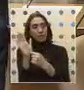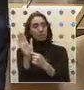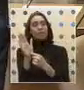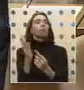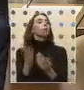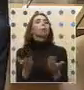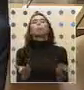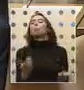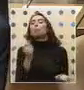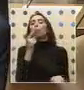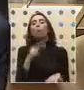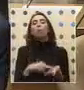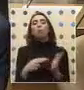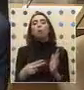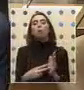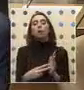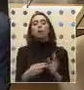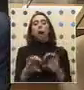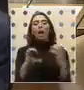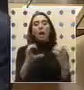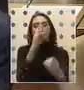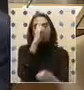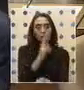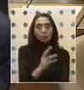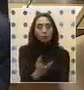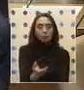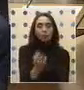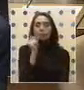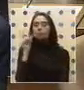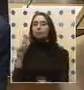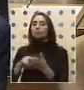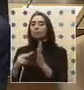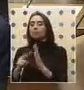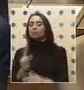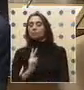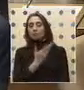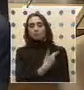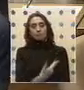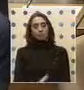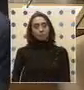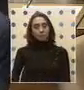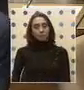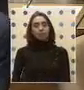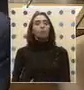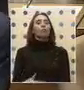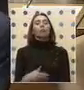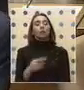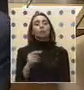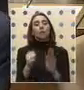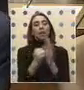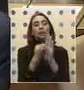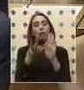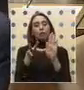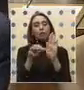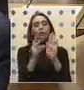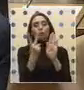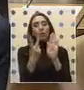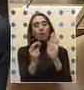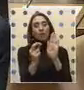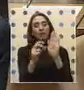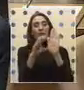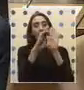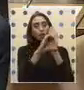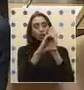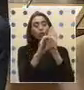honorable Cámara? ¿cuál es el problema que tenemos, señor Presidente? Que conforme al inciso primero del artículo 19, número 20 de la